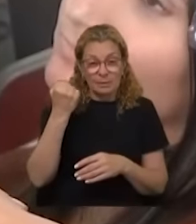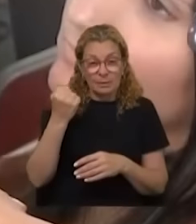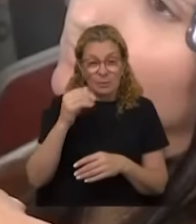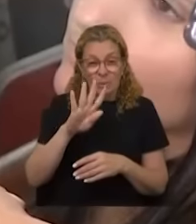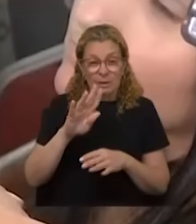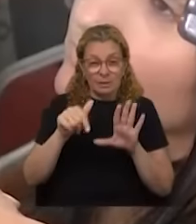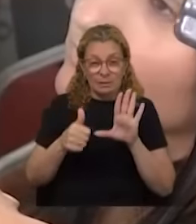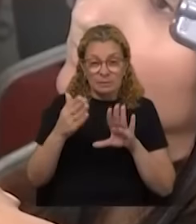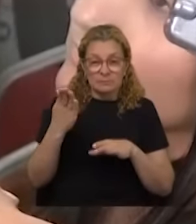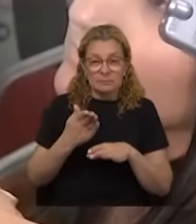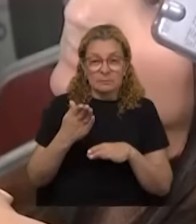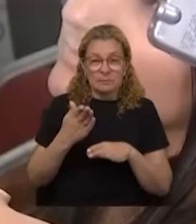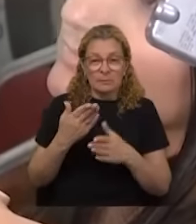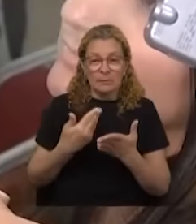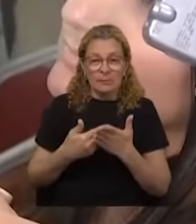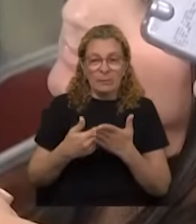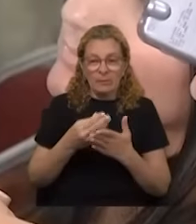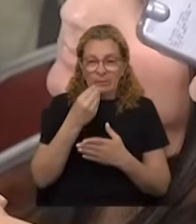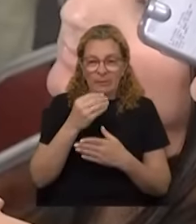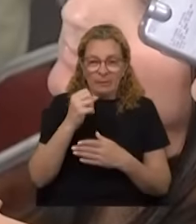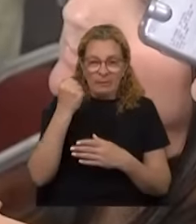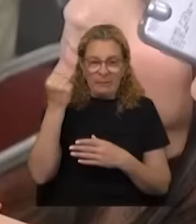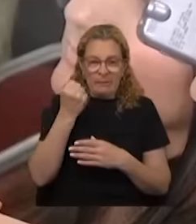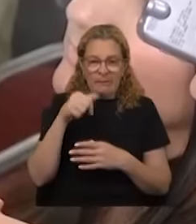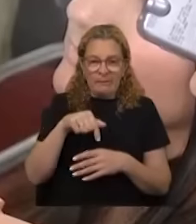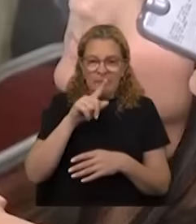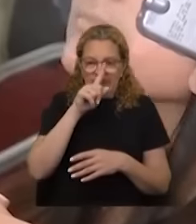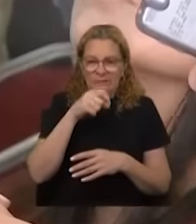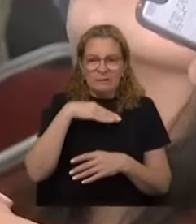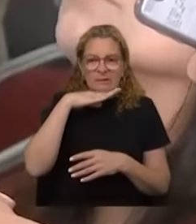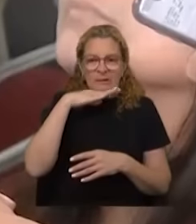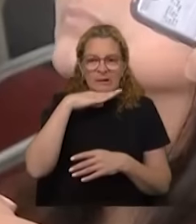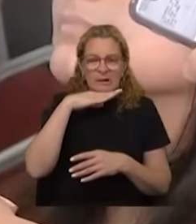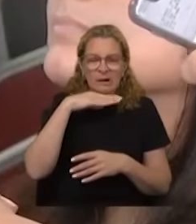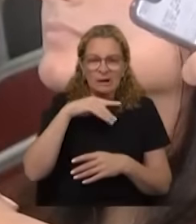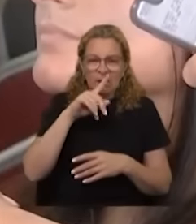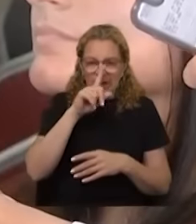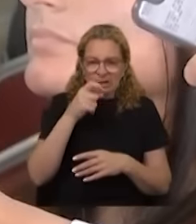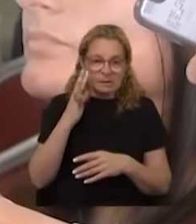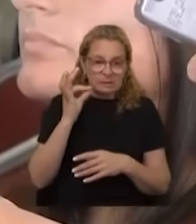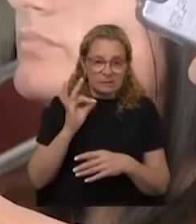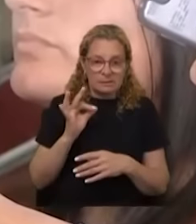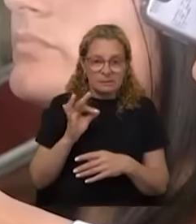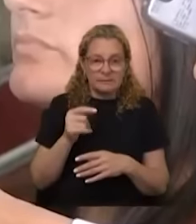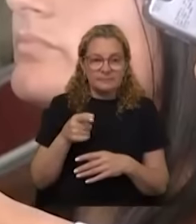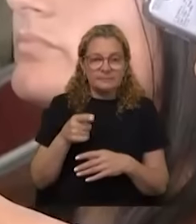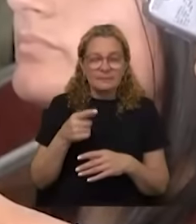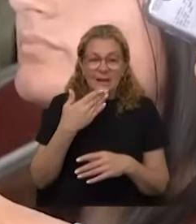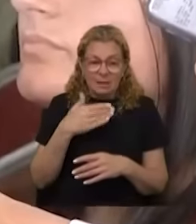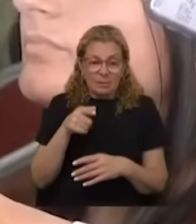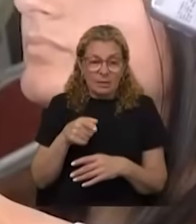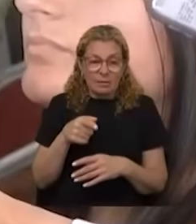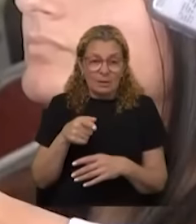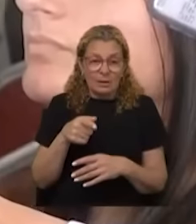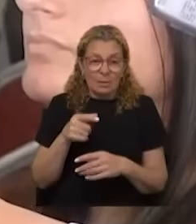46 por de la inseguridad alimentaria grave en Montevideo y canelones en Montevideo perdón eh que entendemos que que de